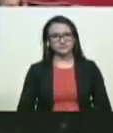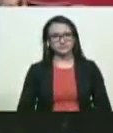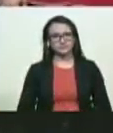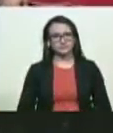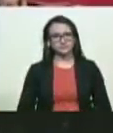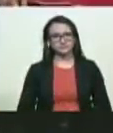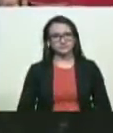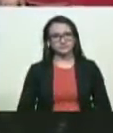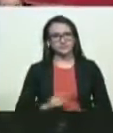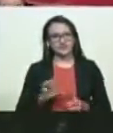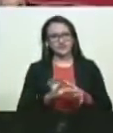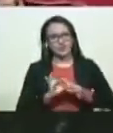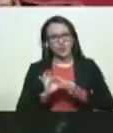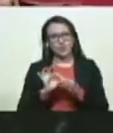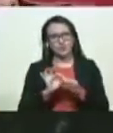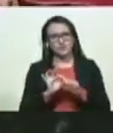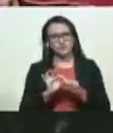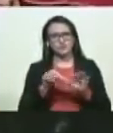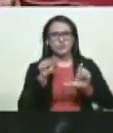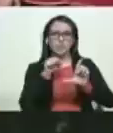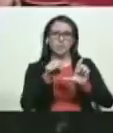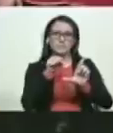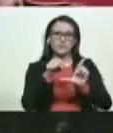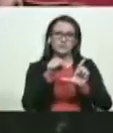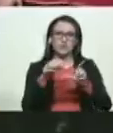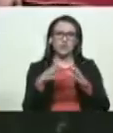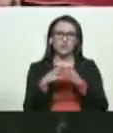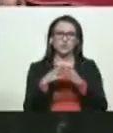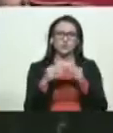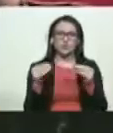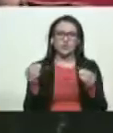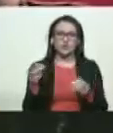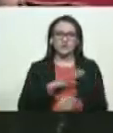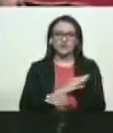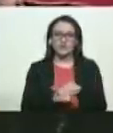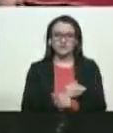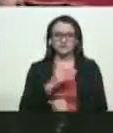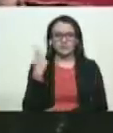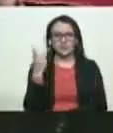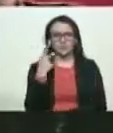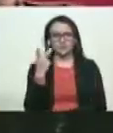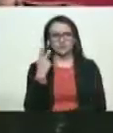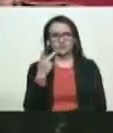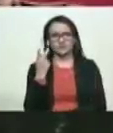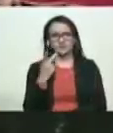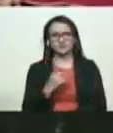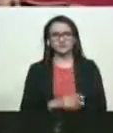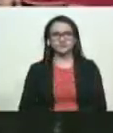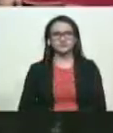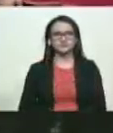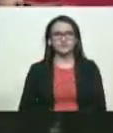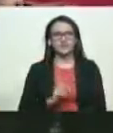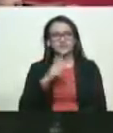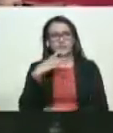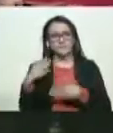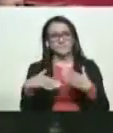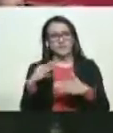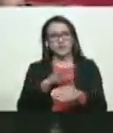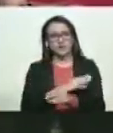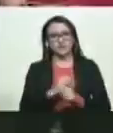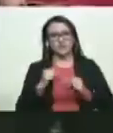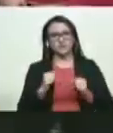tenemos que unir a el gran polo patriótico y todas las fuerzas políticas tenemos que mejorar y